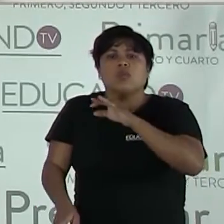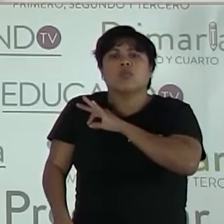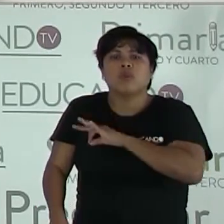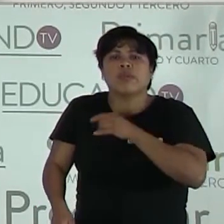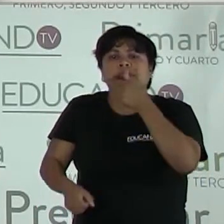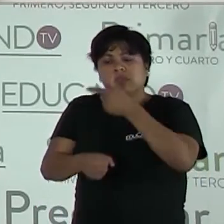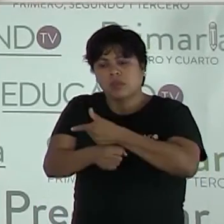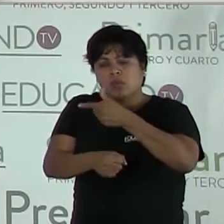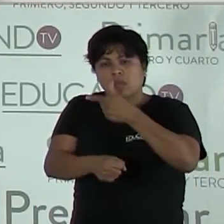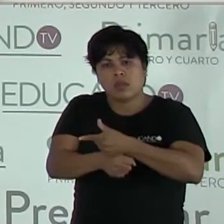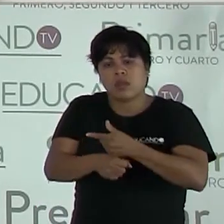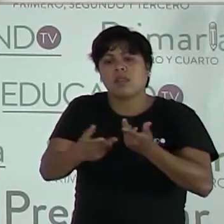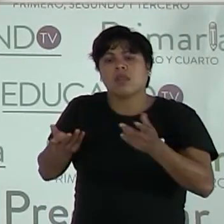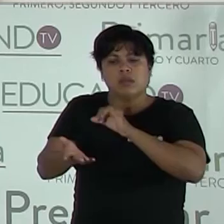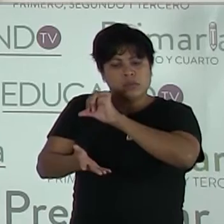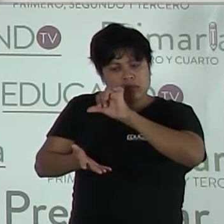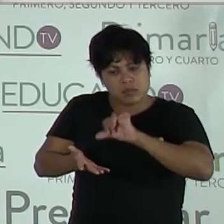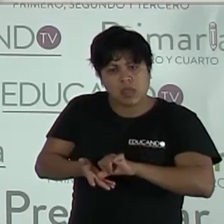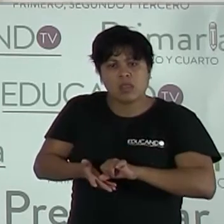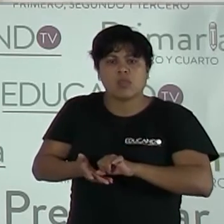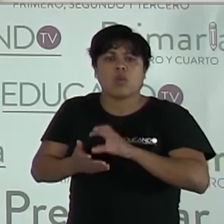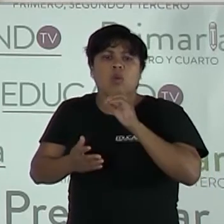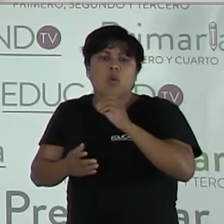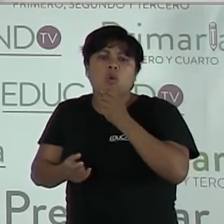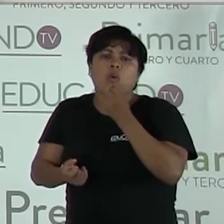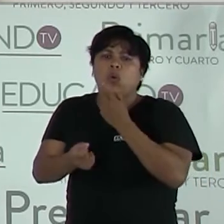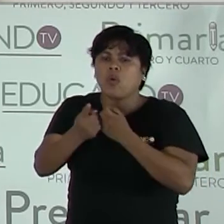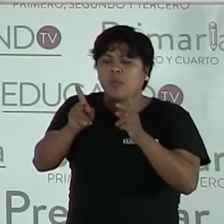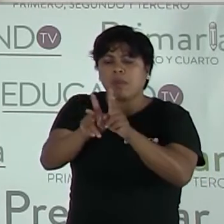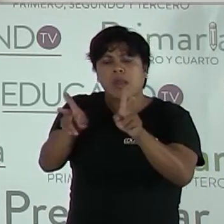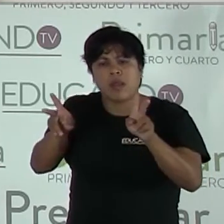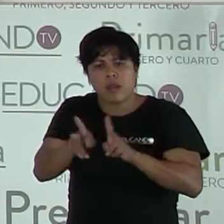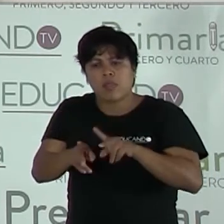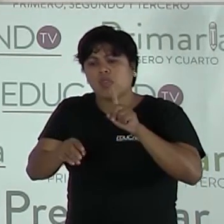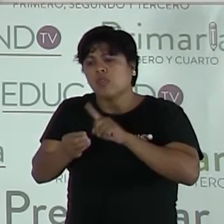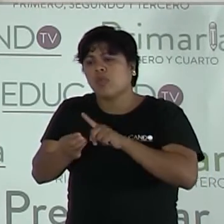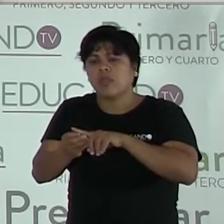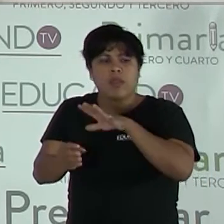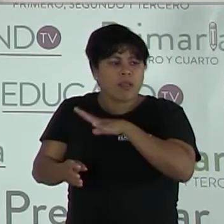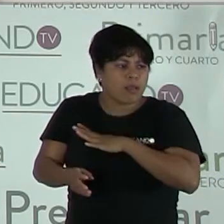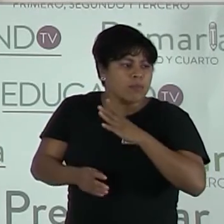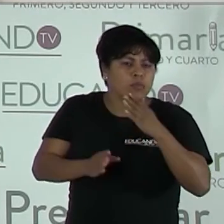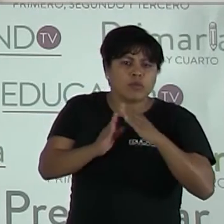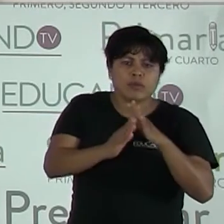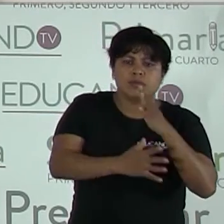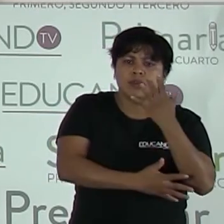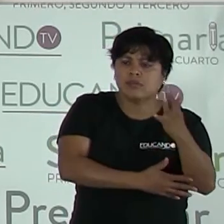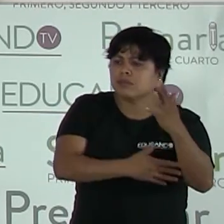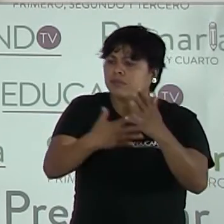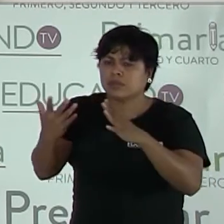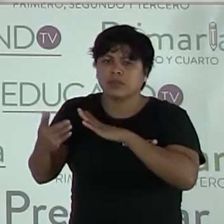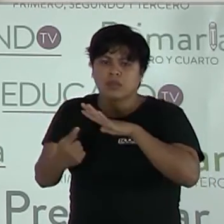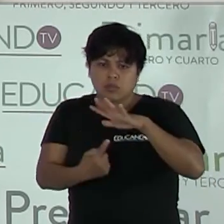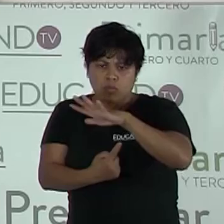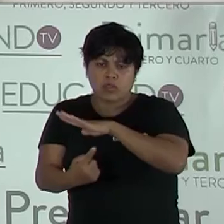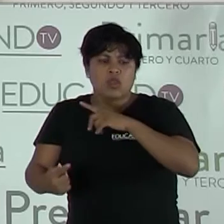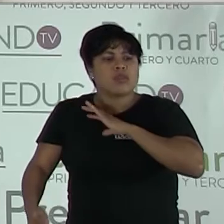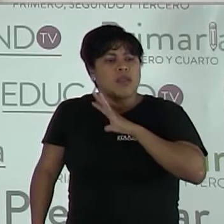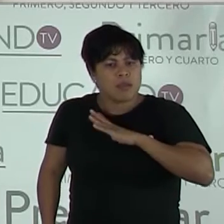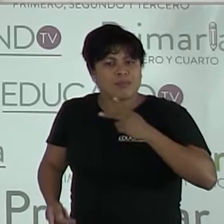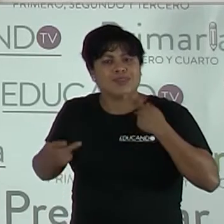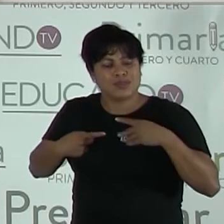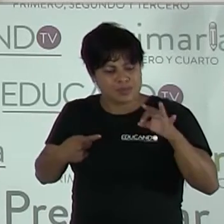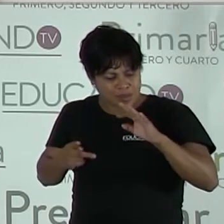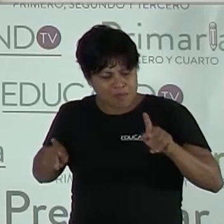lo vas a poder encontrar en el centro de la ciudad o en algún parque donde esté tu población. Hay personas, estoy